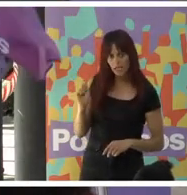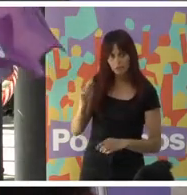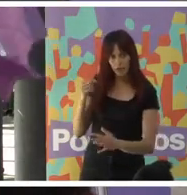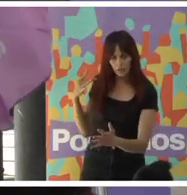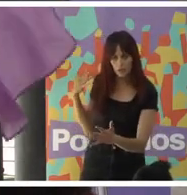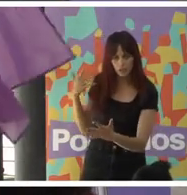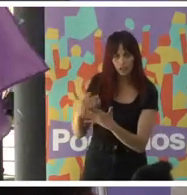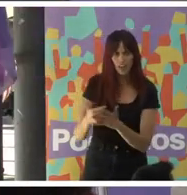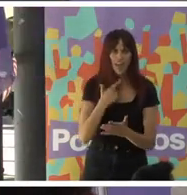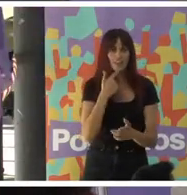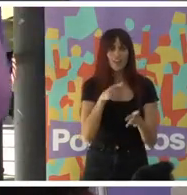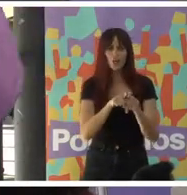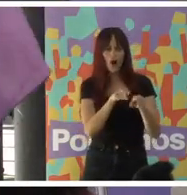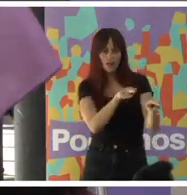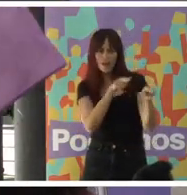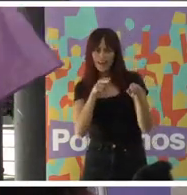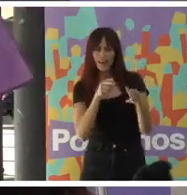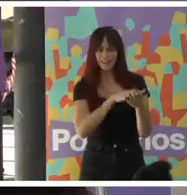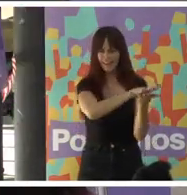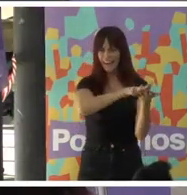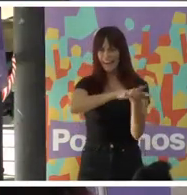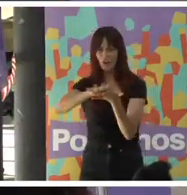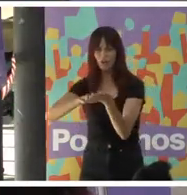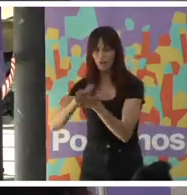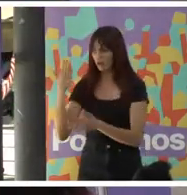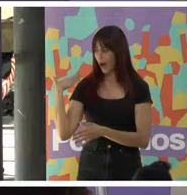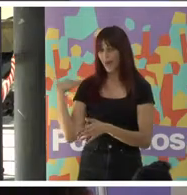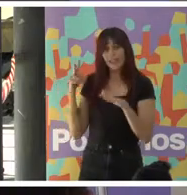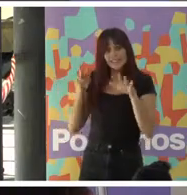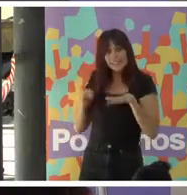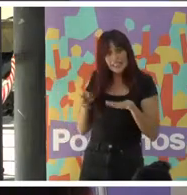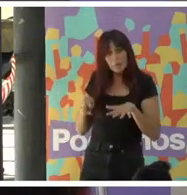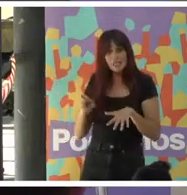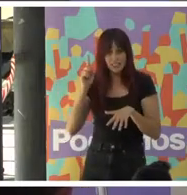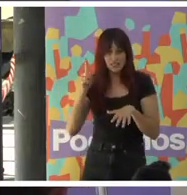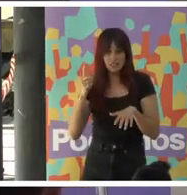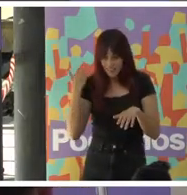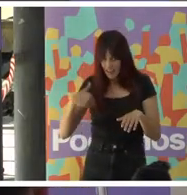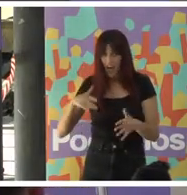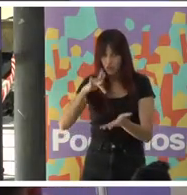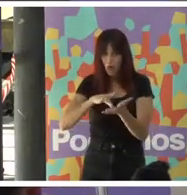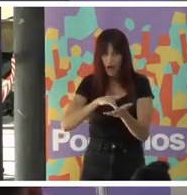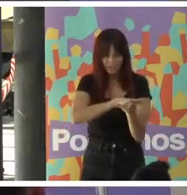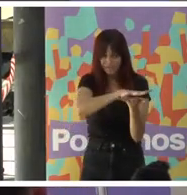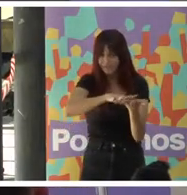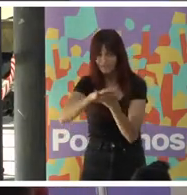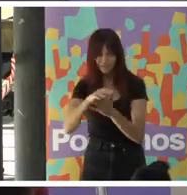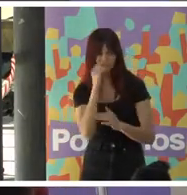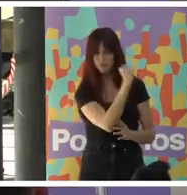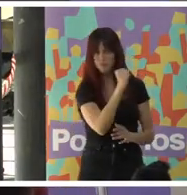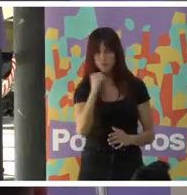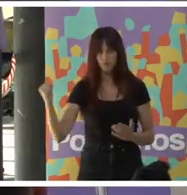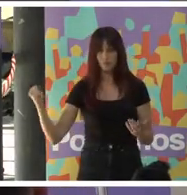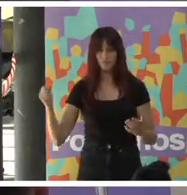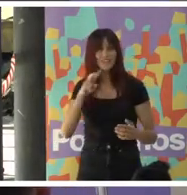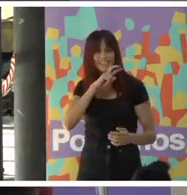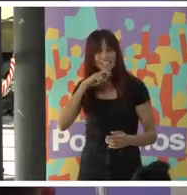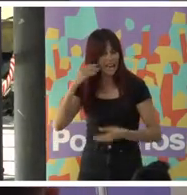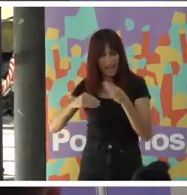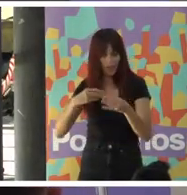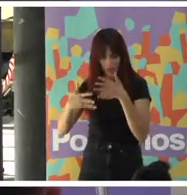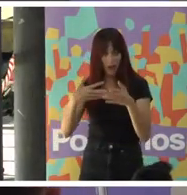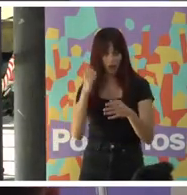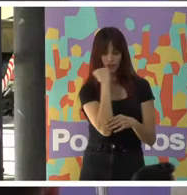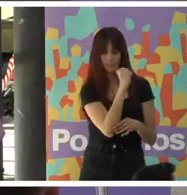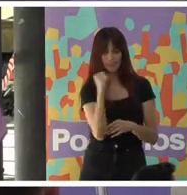llamen genocidio a lo que desde hace 7 meses era un genocidio. Israel está cometiendo el peor genocidio del